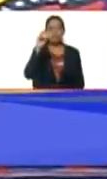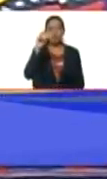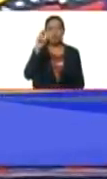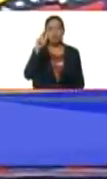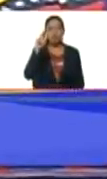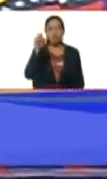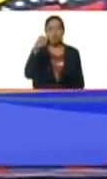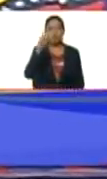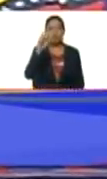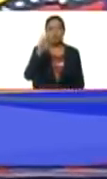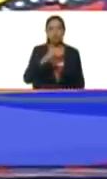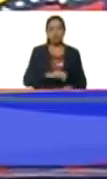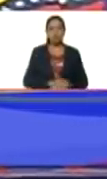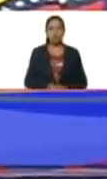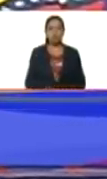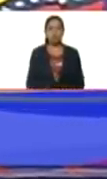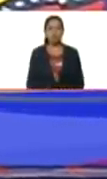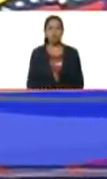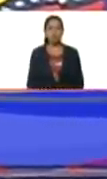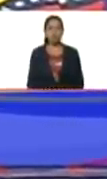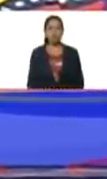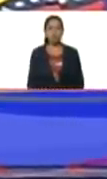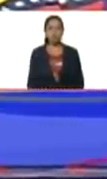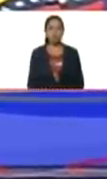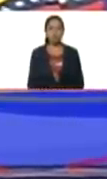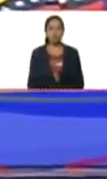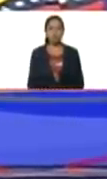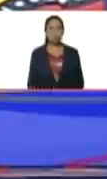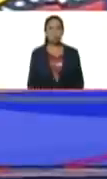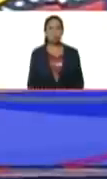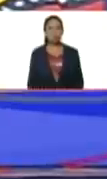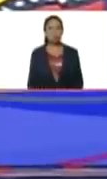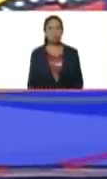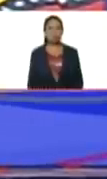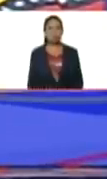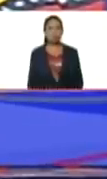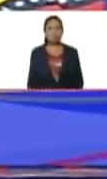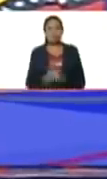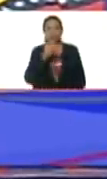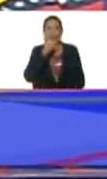Tolipán te pusieron aquí. Topalián.